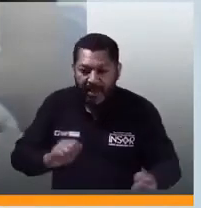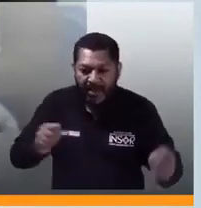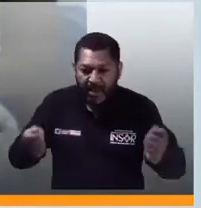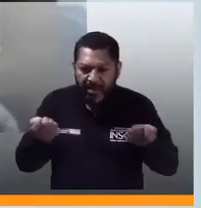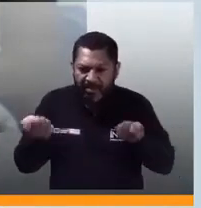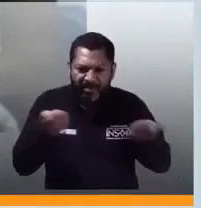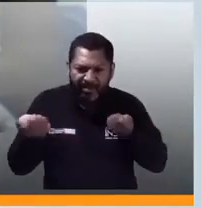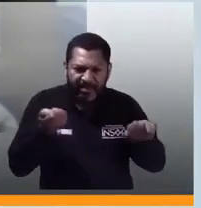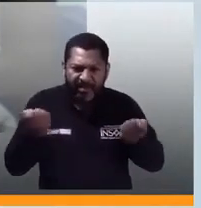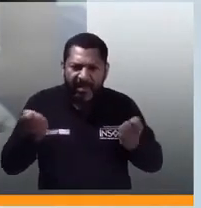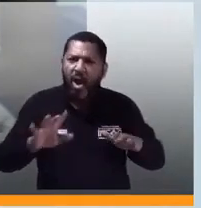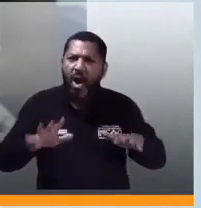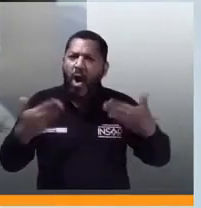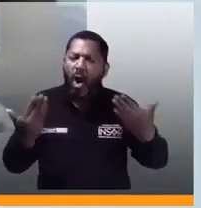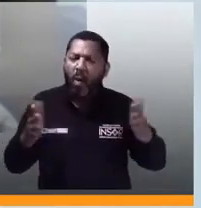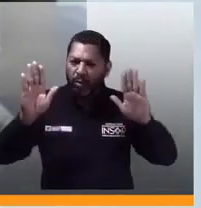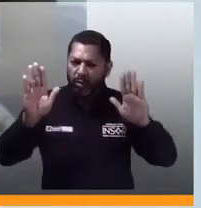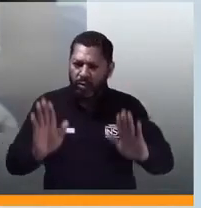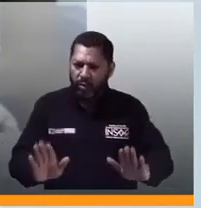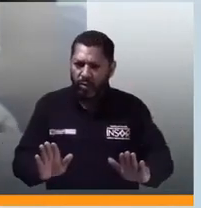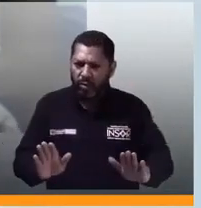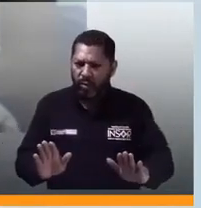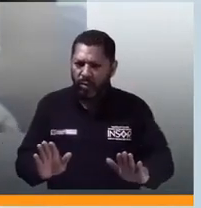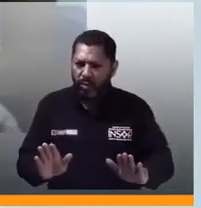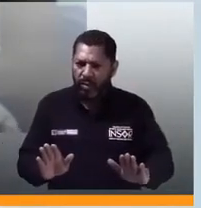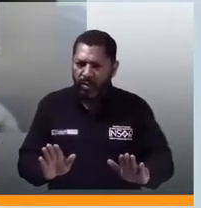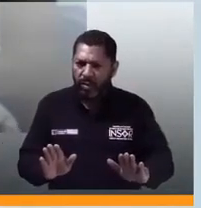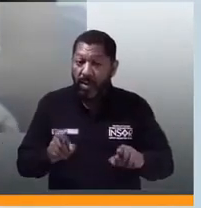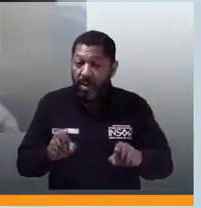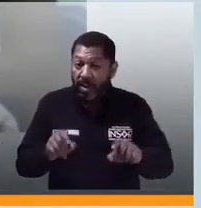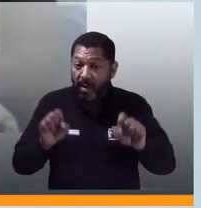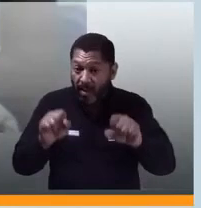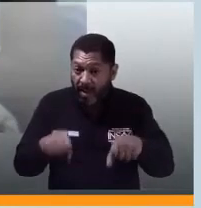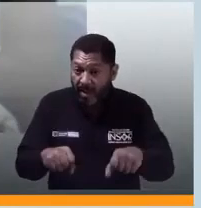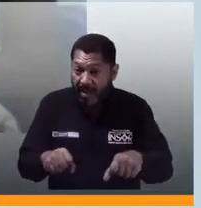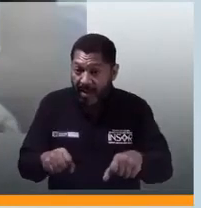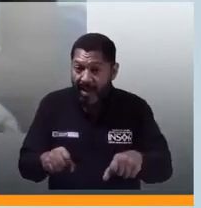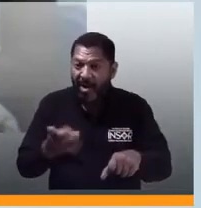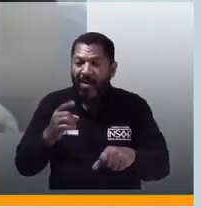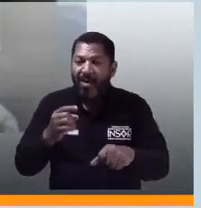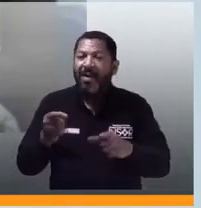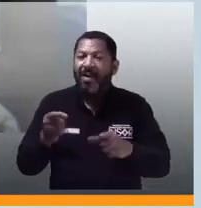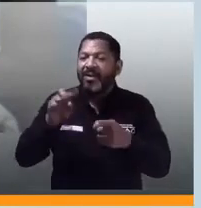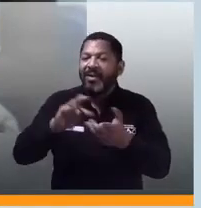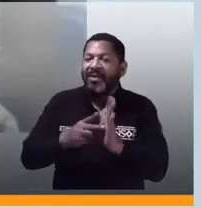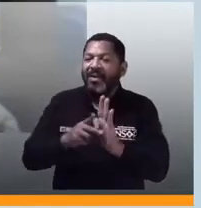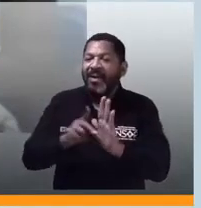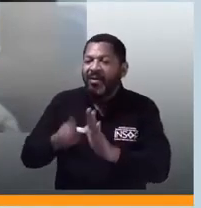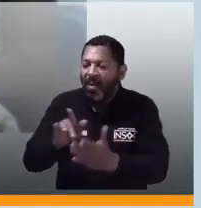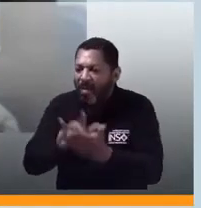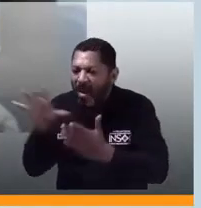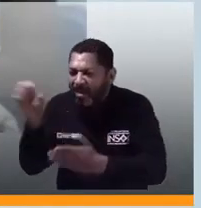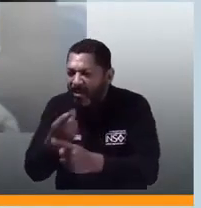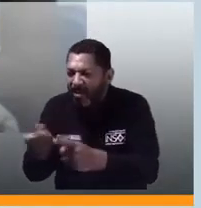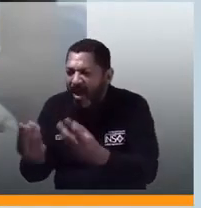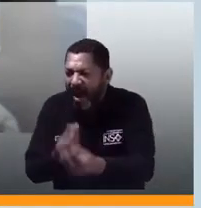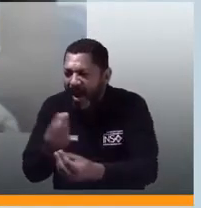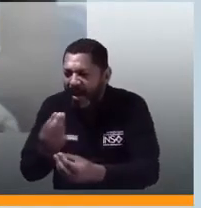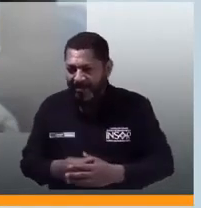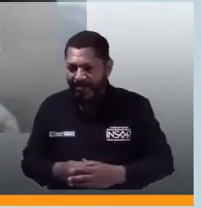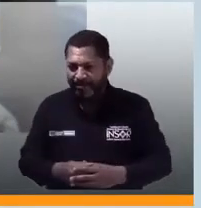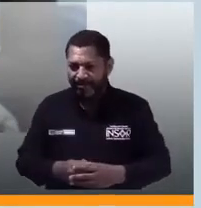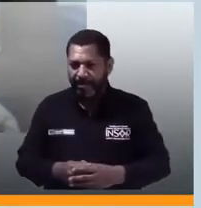diseñar estrategias que nos permitan que él pueda evidenciar esos aspectos. Ahora bien, ¿cómo vamos a